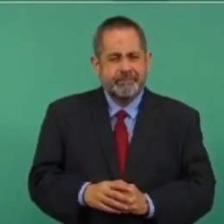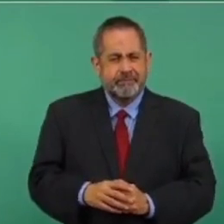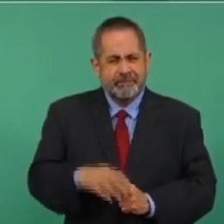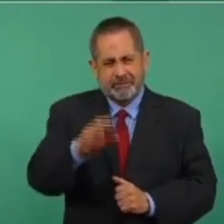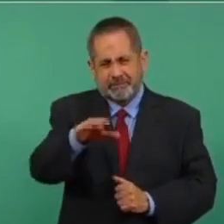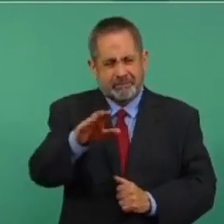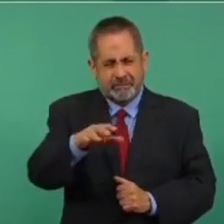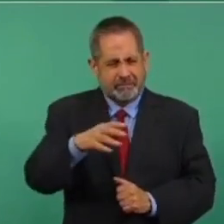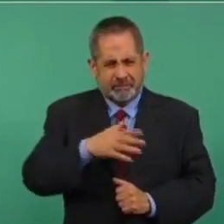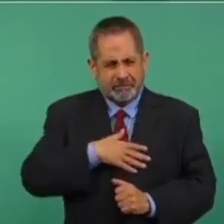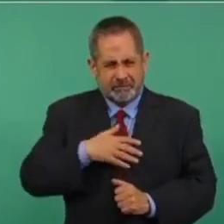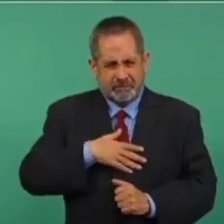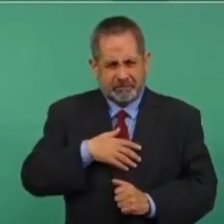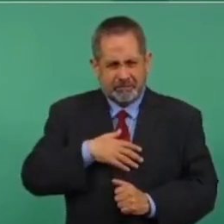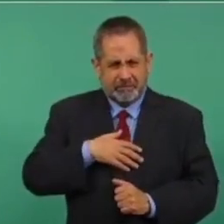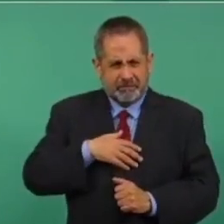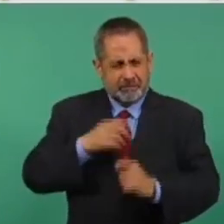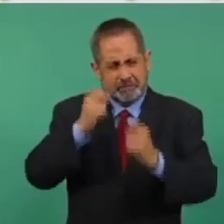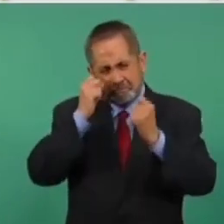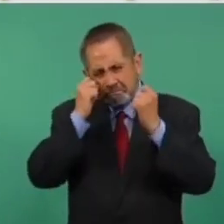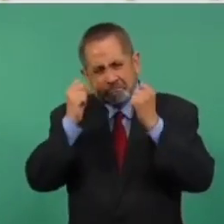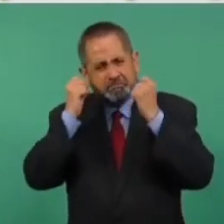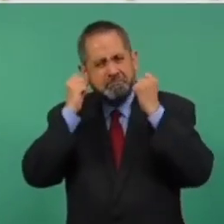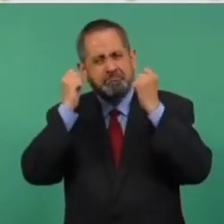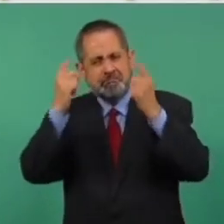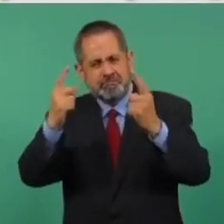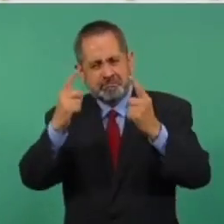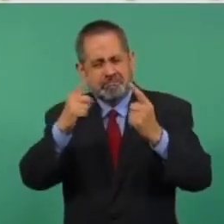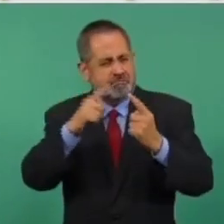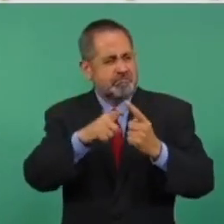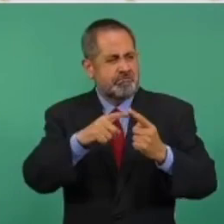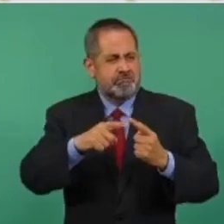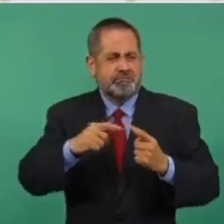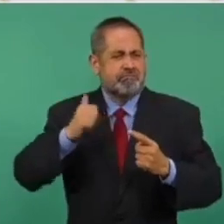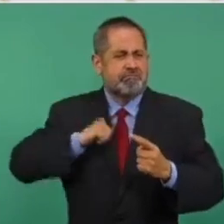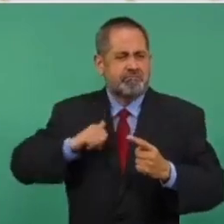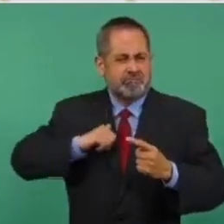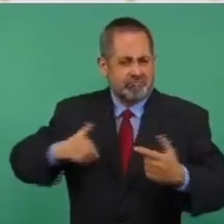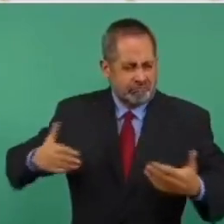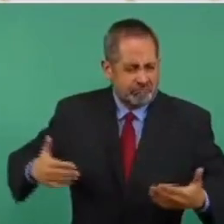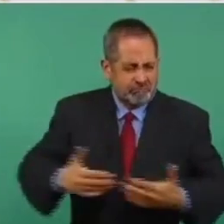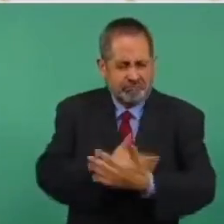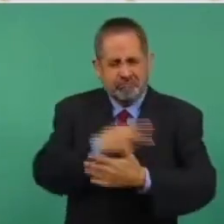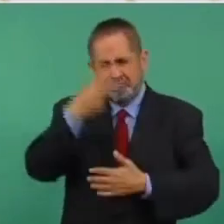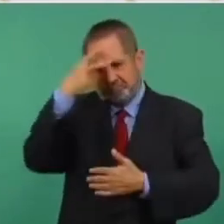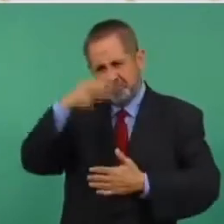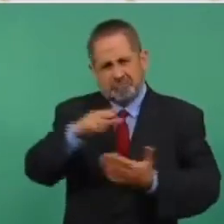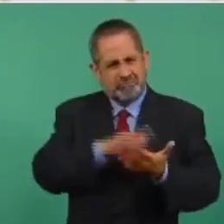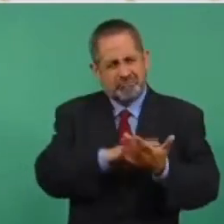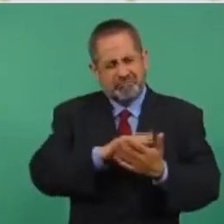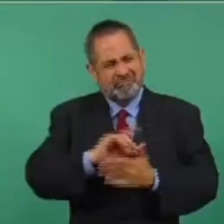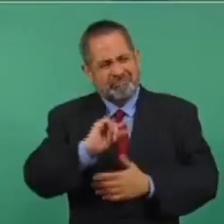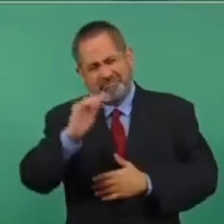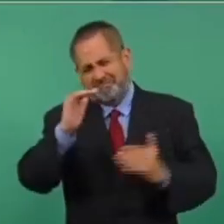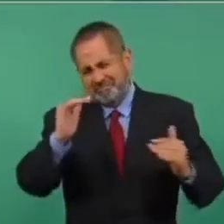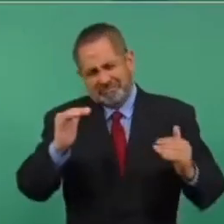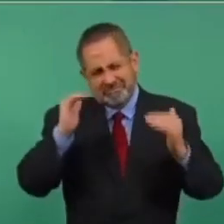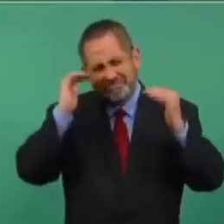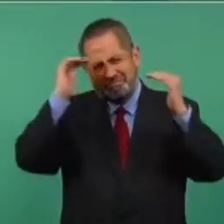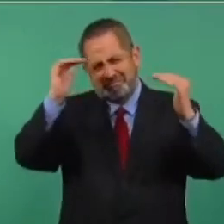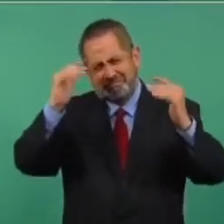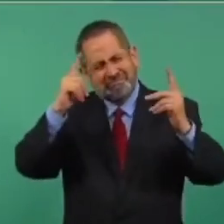admiro mucho a los héroes nacionales y son muy grandes,